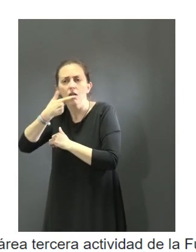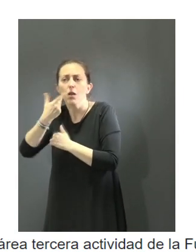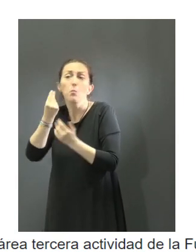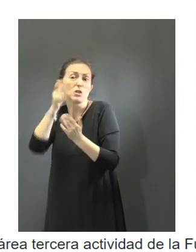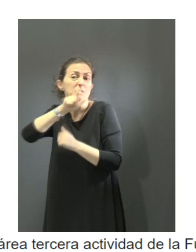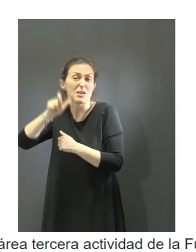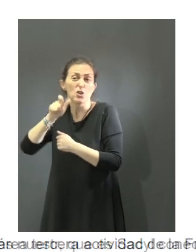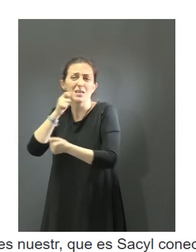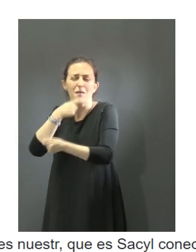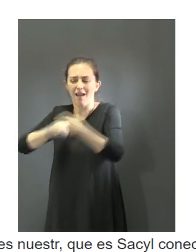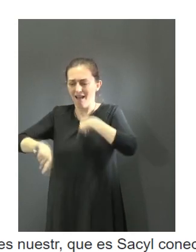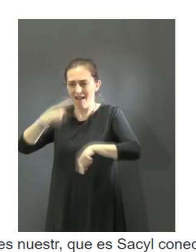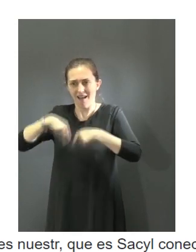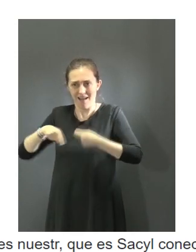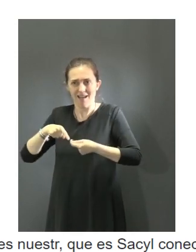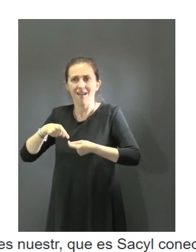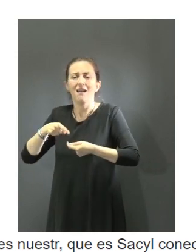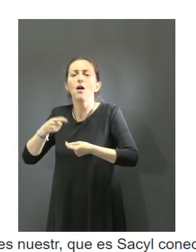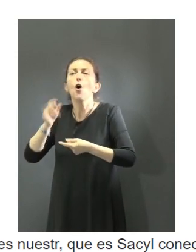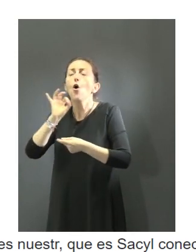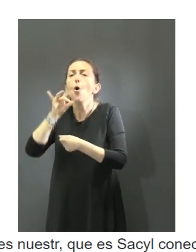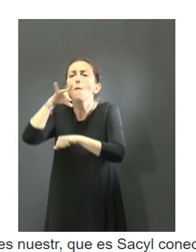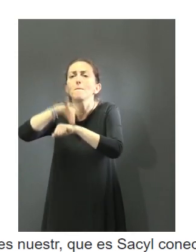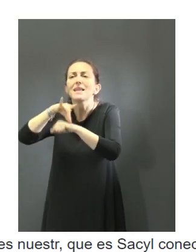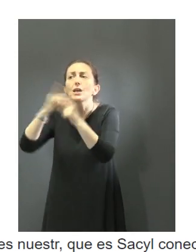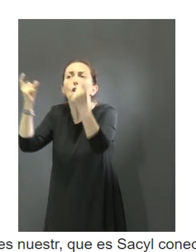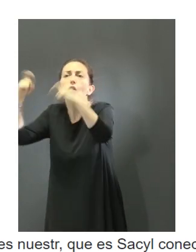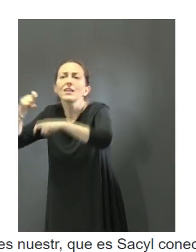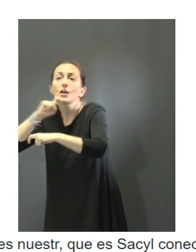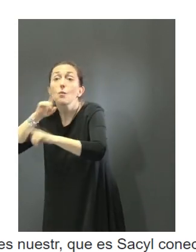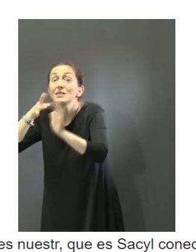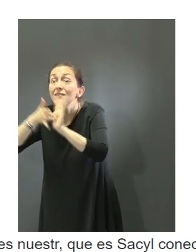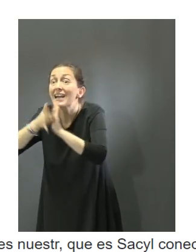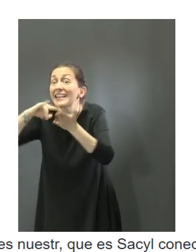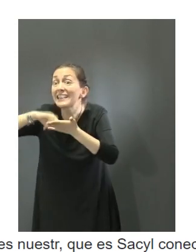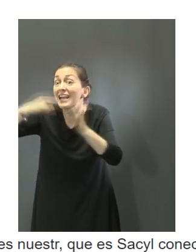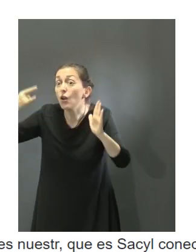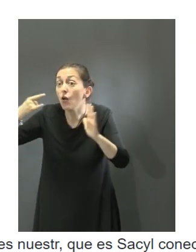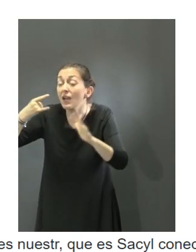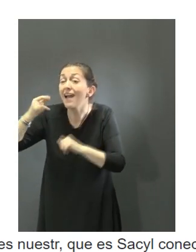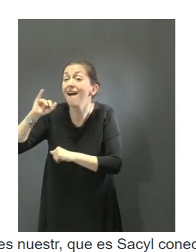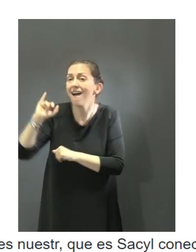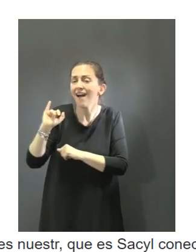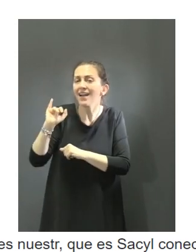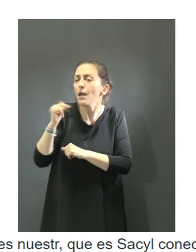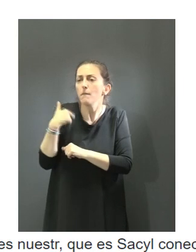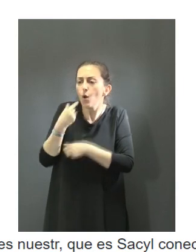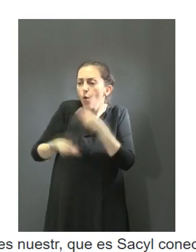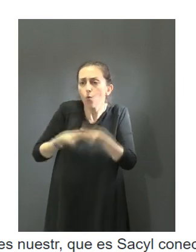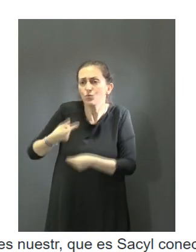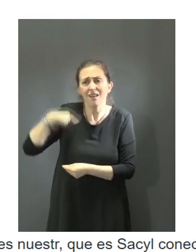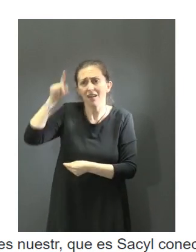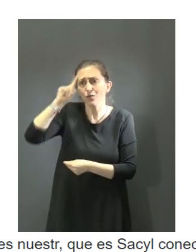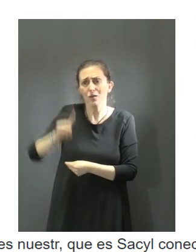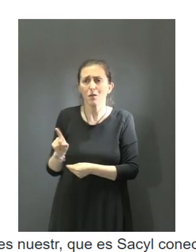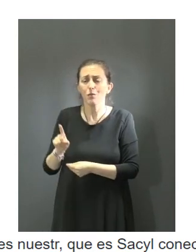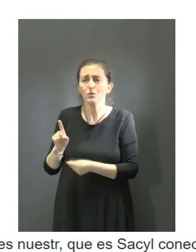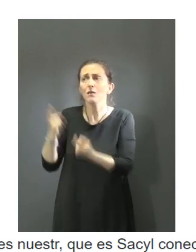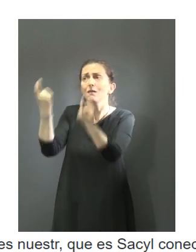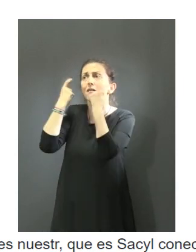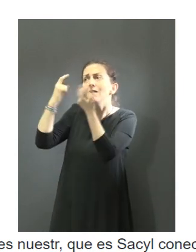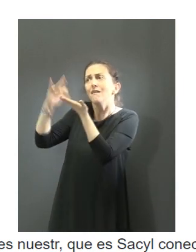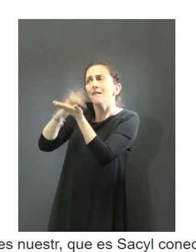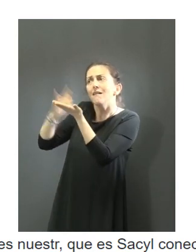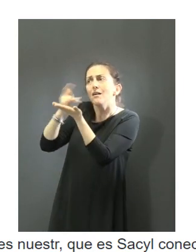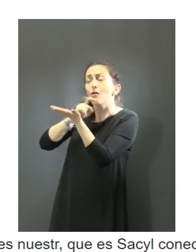muchas personas, o cómo pueden pedir una cita médica. Es decir, la tecnología está a nuestra disposición, pero no sabemos usarla. Nadie nos